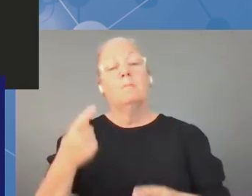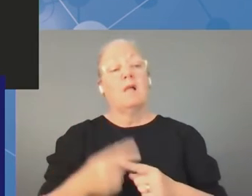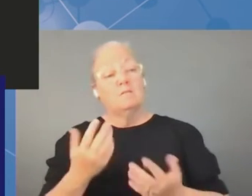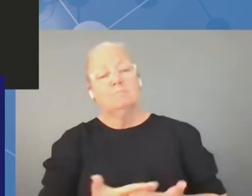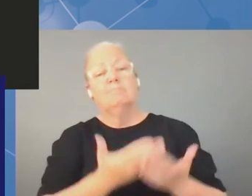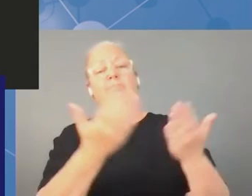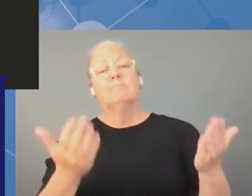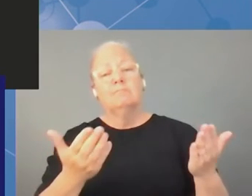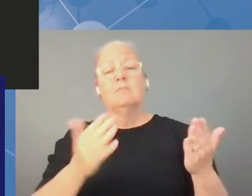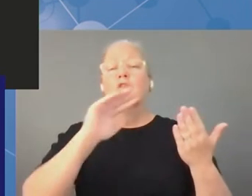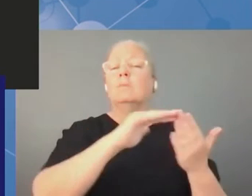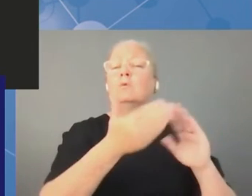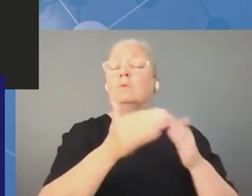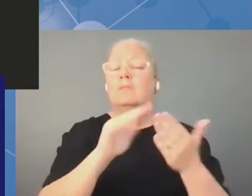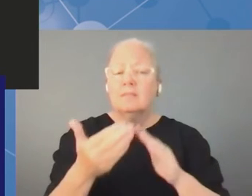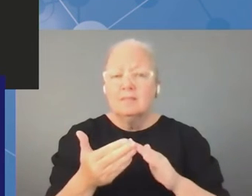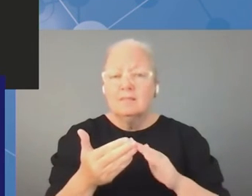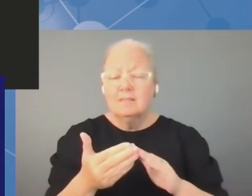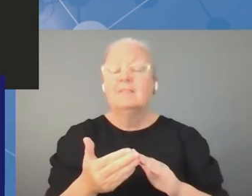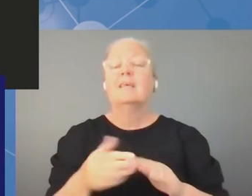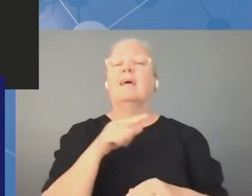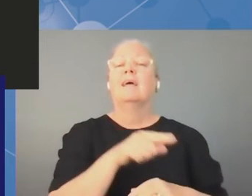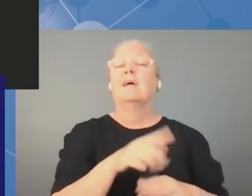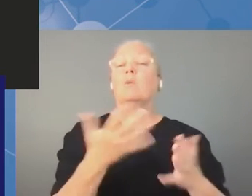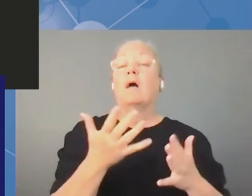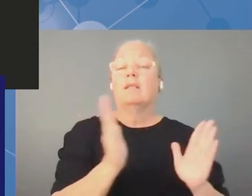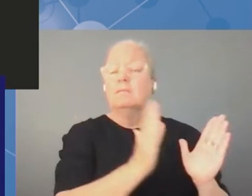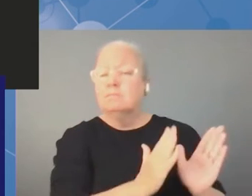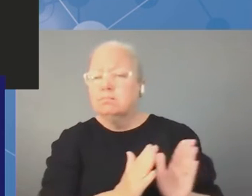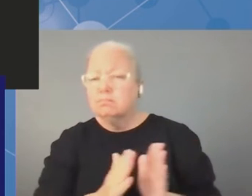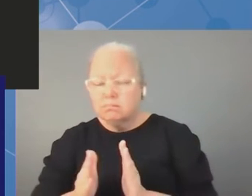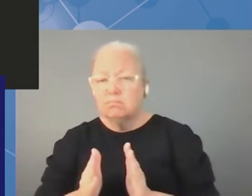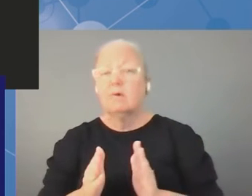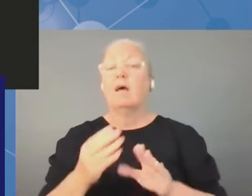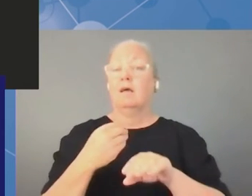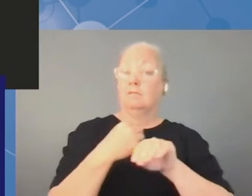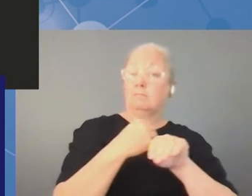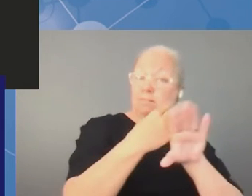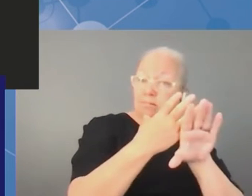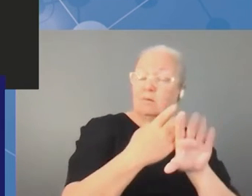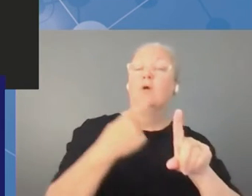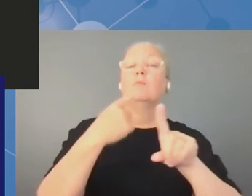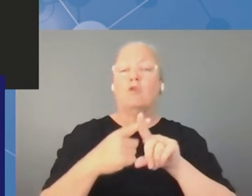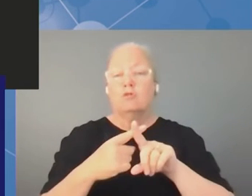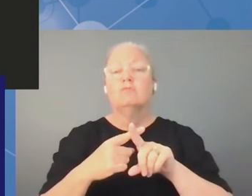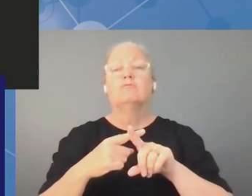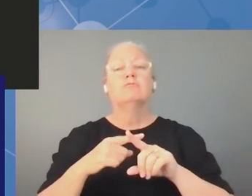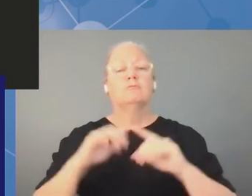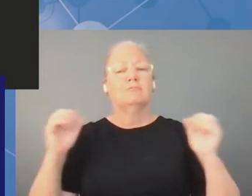agradecer al gobierno de Polonia y todos los organizadores de Polonia de que haya sido posible llevar a